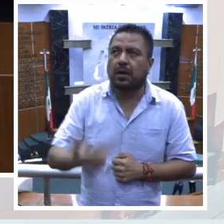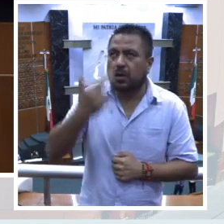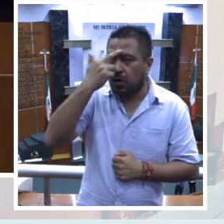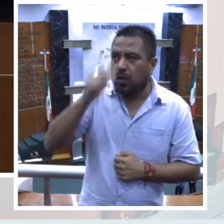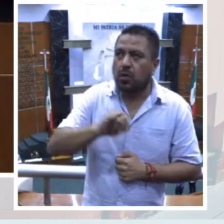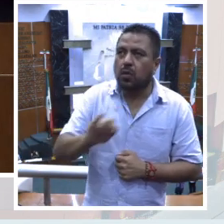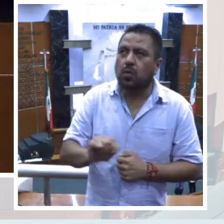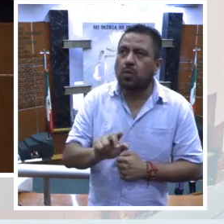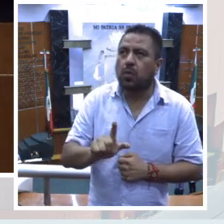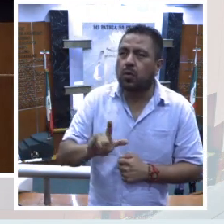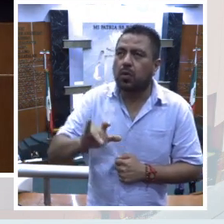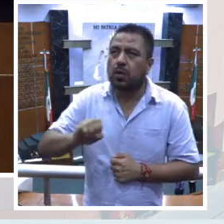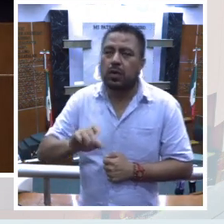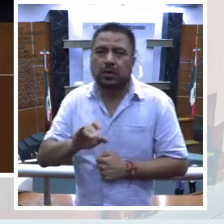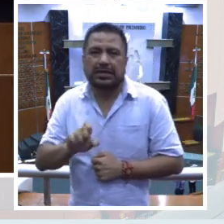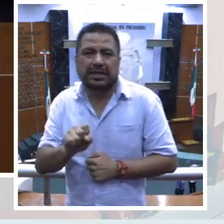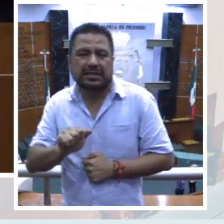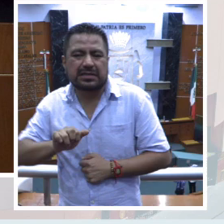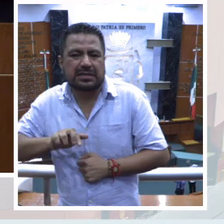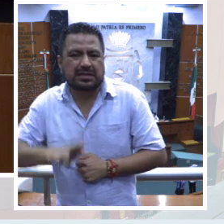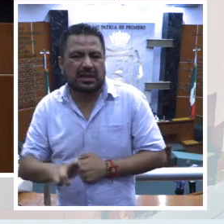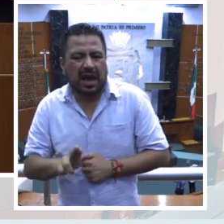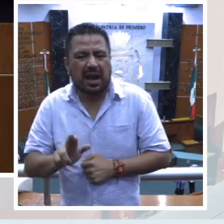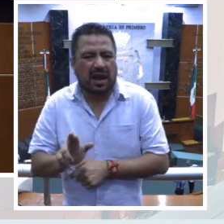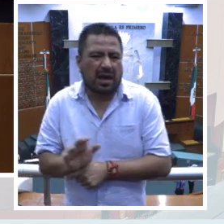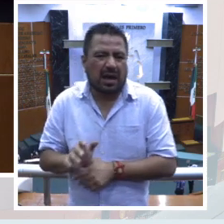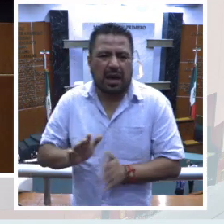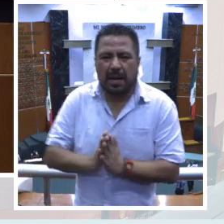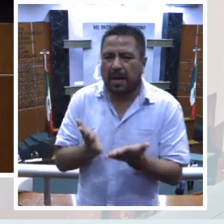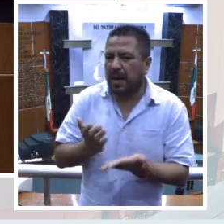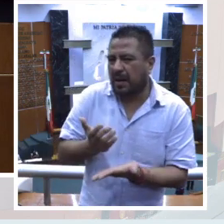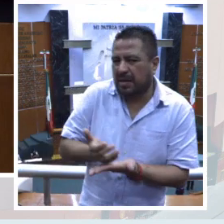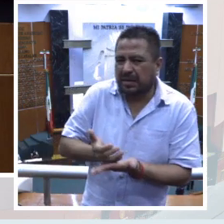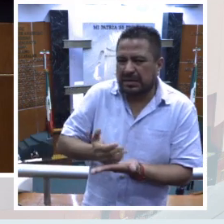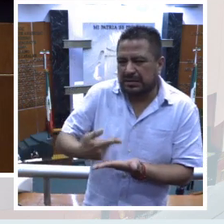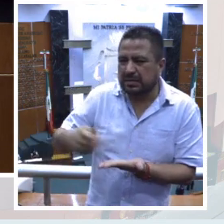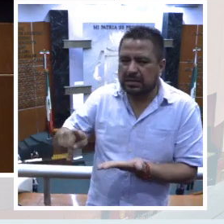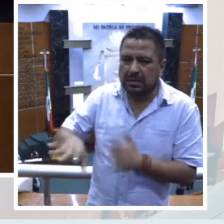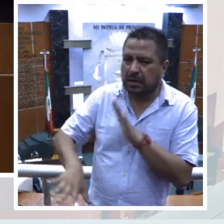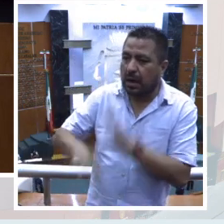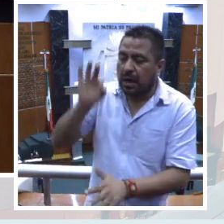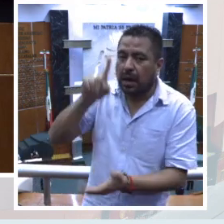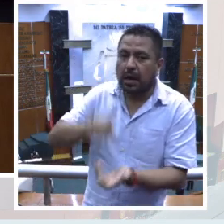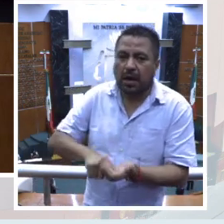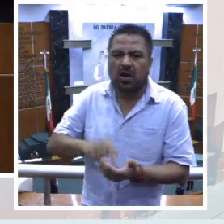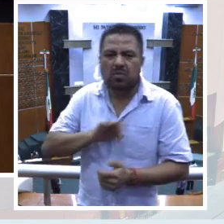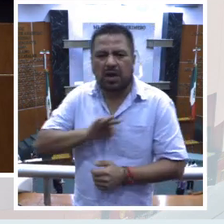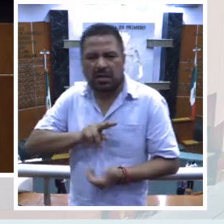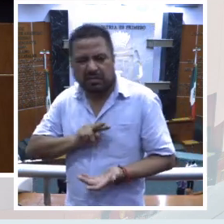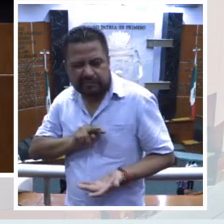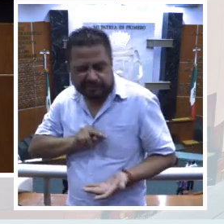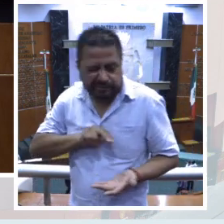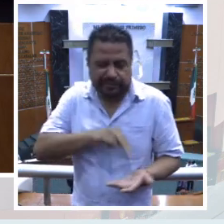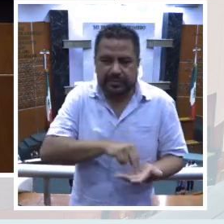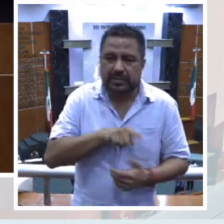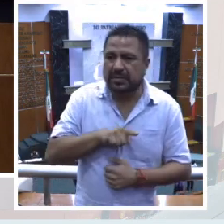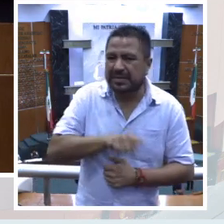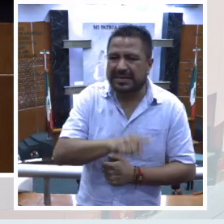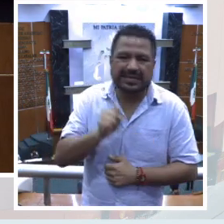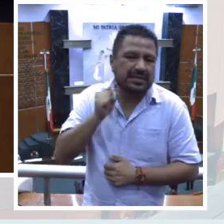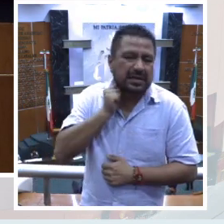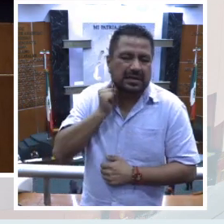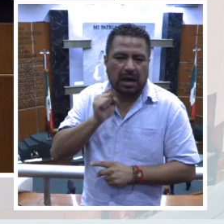del inolvidable drama de William Shakespeare cuando tomó la resolución de ir al senado donde debían